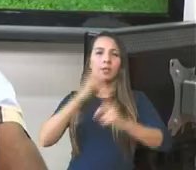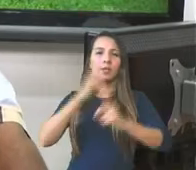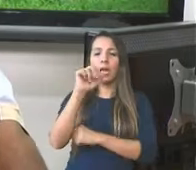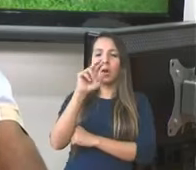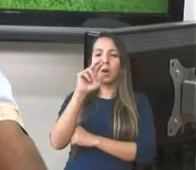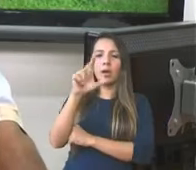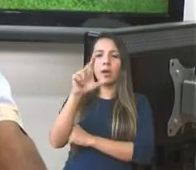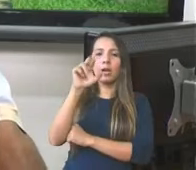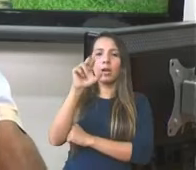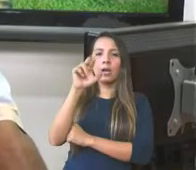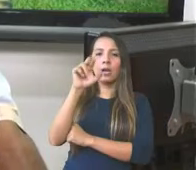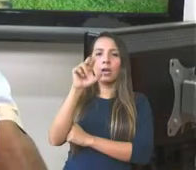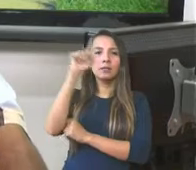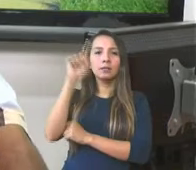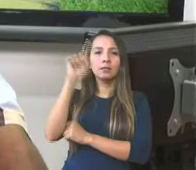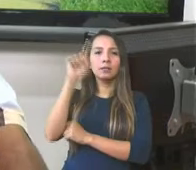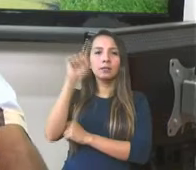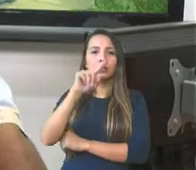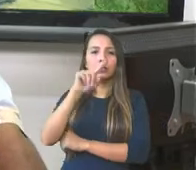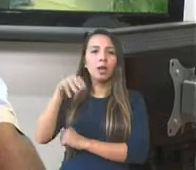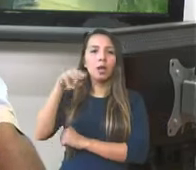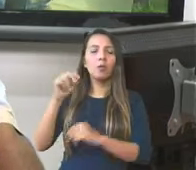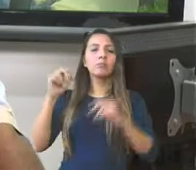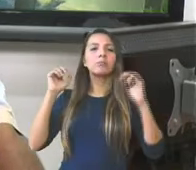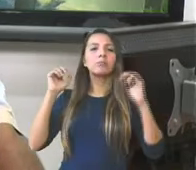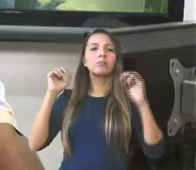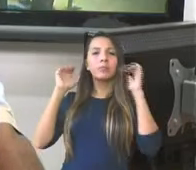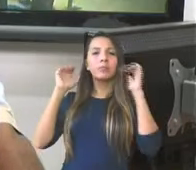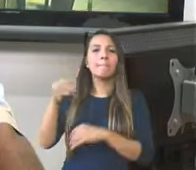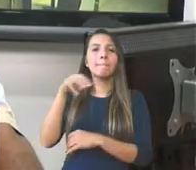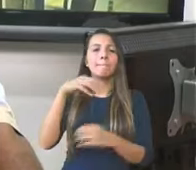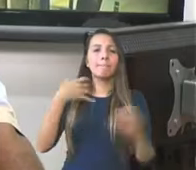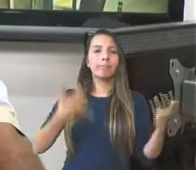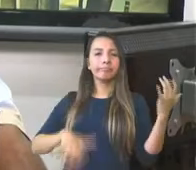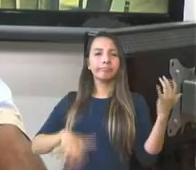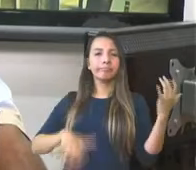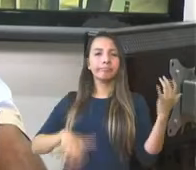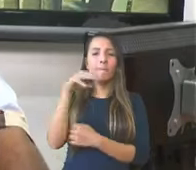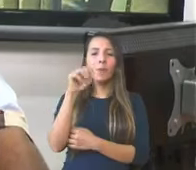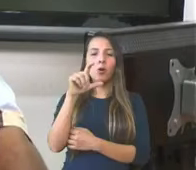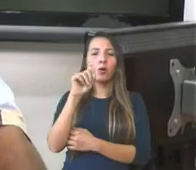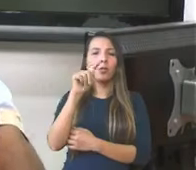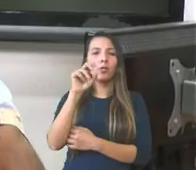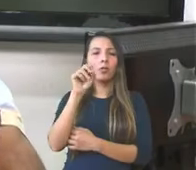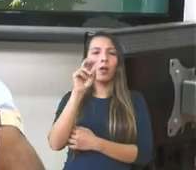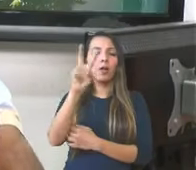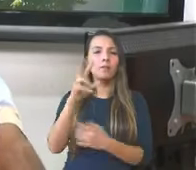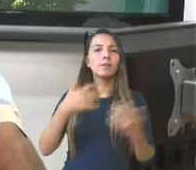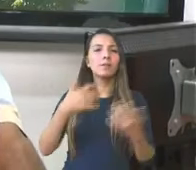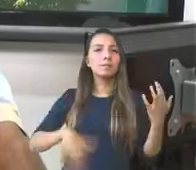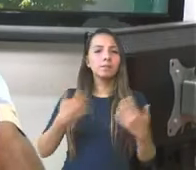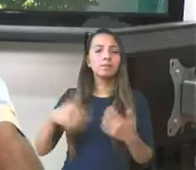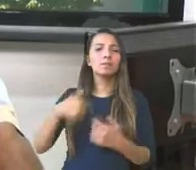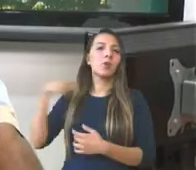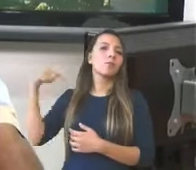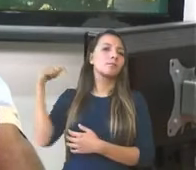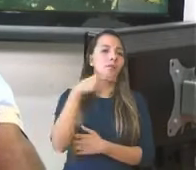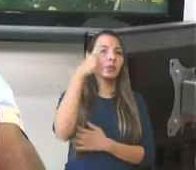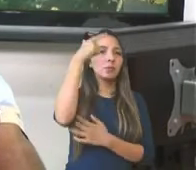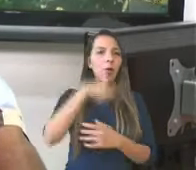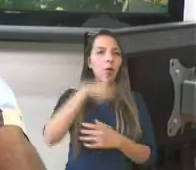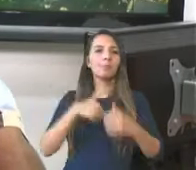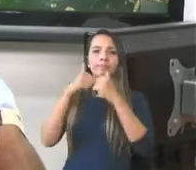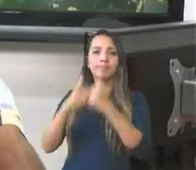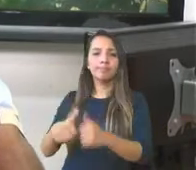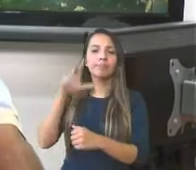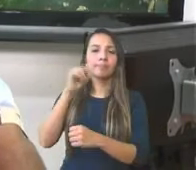Lozano, en donde se presentaron Molotov, un evento que estuve yo grabando ahí por la tarde, no me quedé en la noche, pero